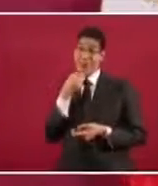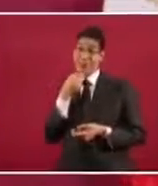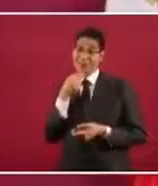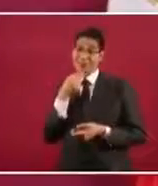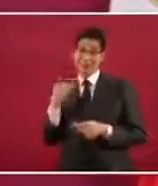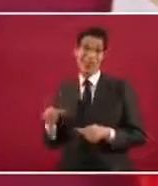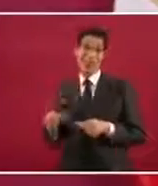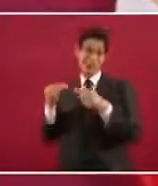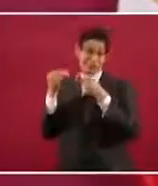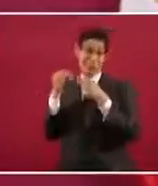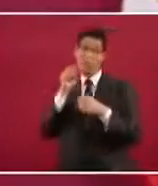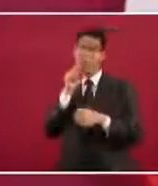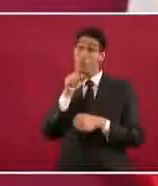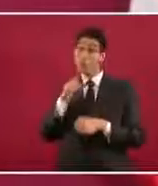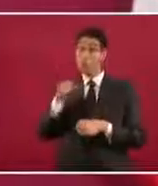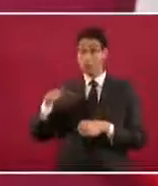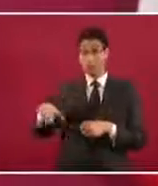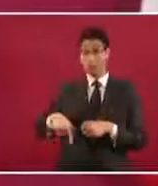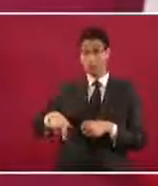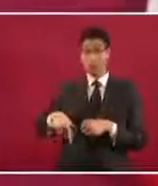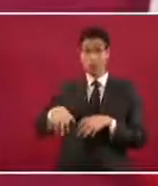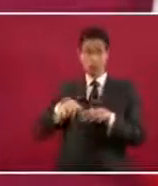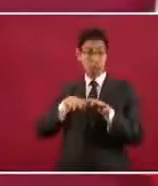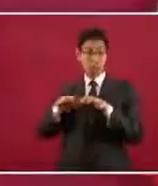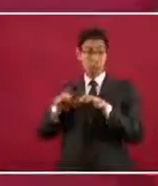y los funcionarios públicos.